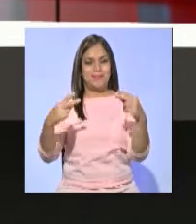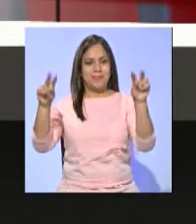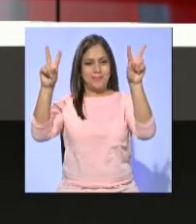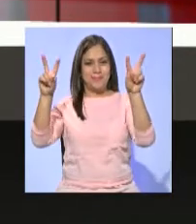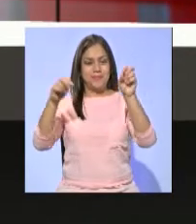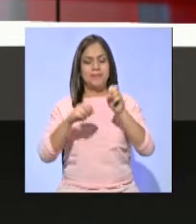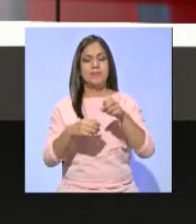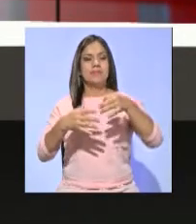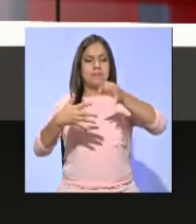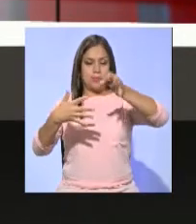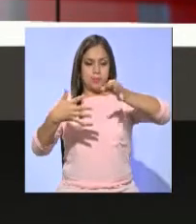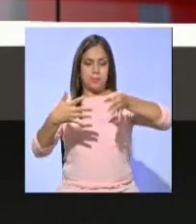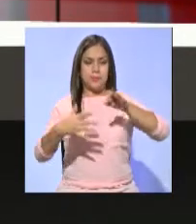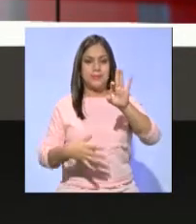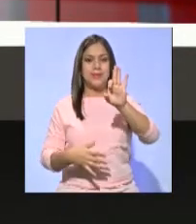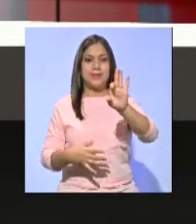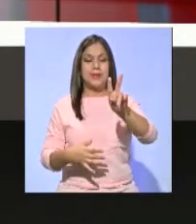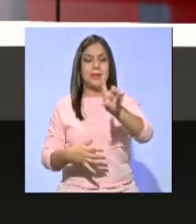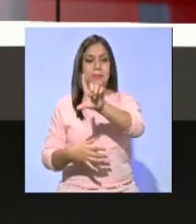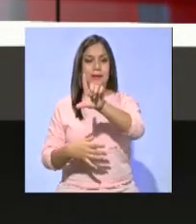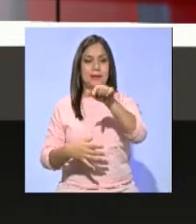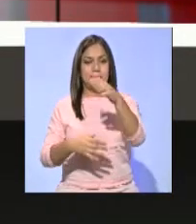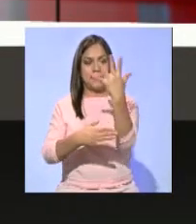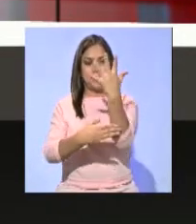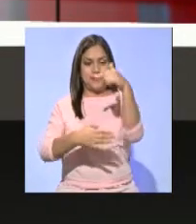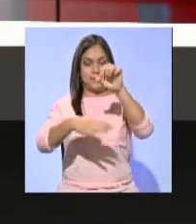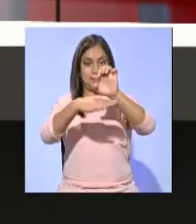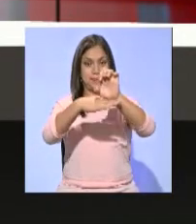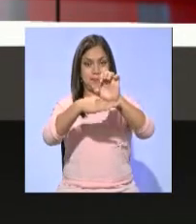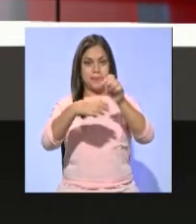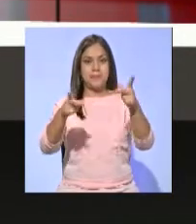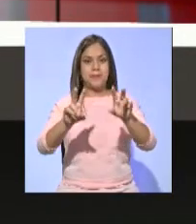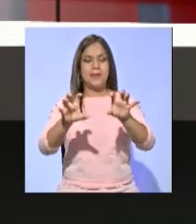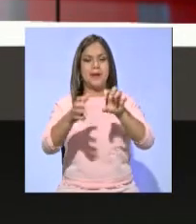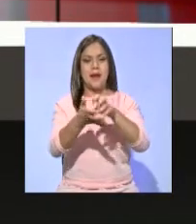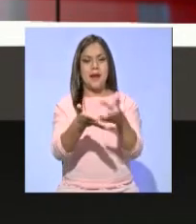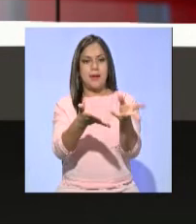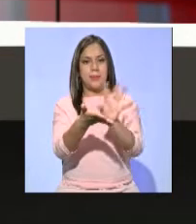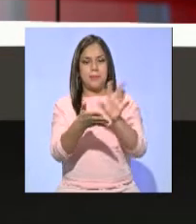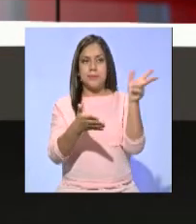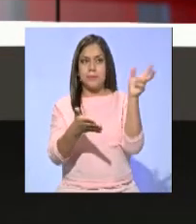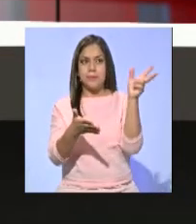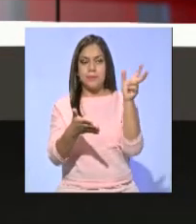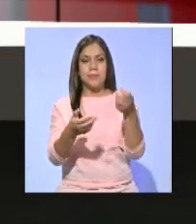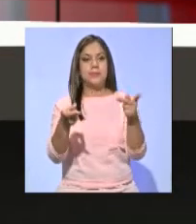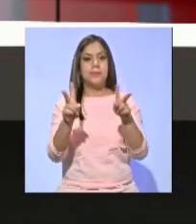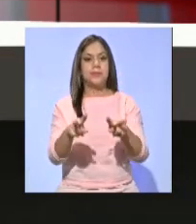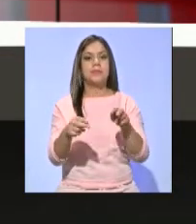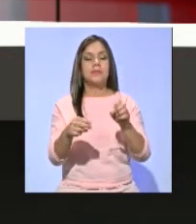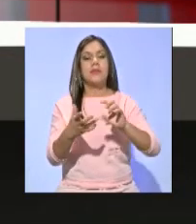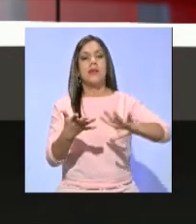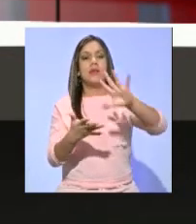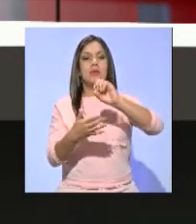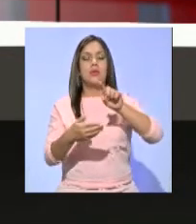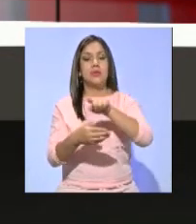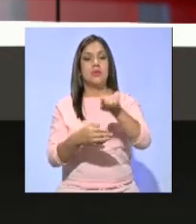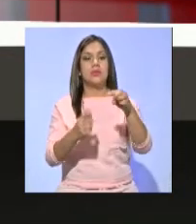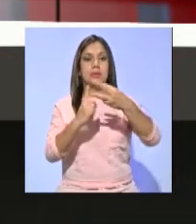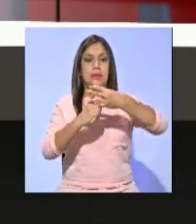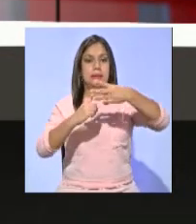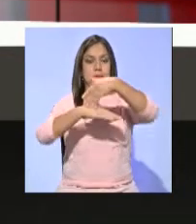de la señal de los medios legislativos, Televisión Legislativa del Ecuador, la radio de la Asamblea Nacional, y también a quienes nos siguen por internet